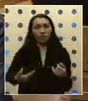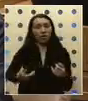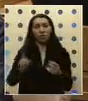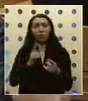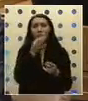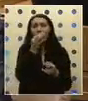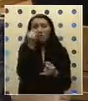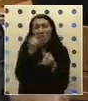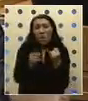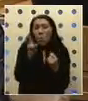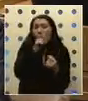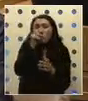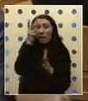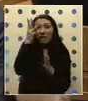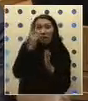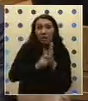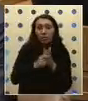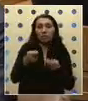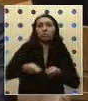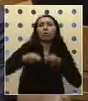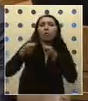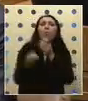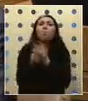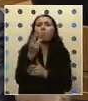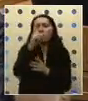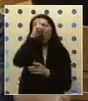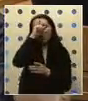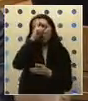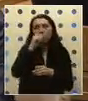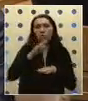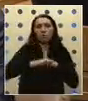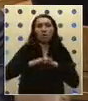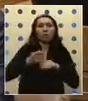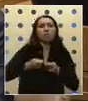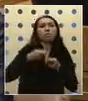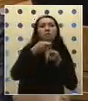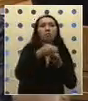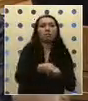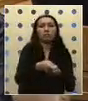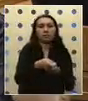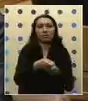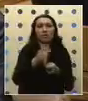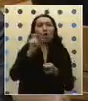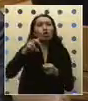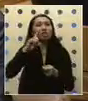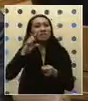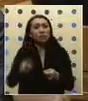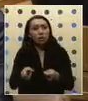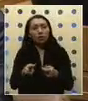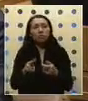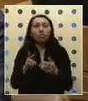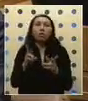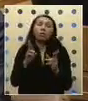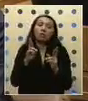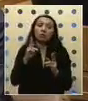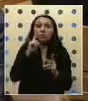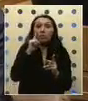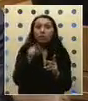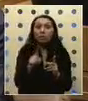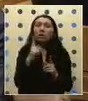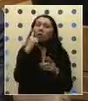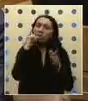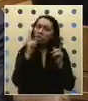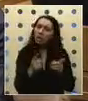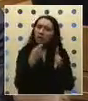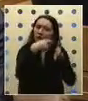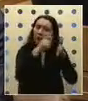que al final en los últimos 3 meses entre a concesionar, que al menos se considere que hay que hacer una